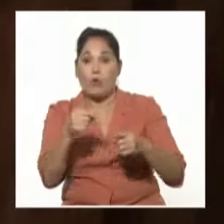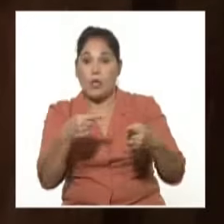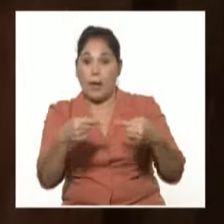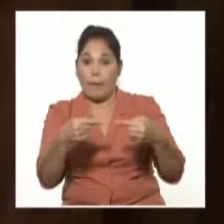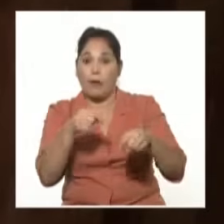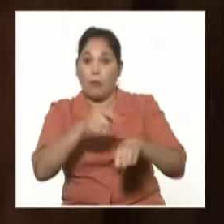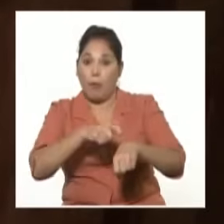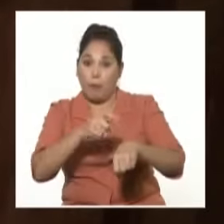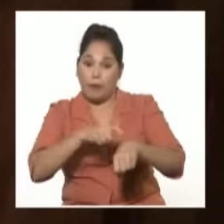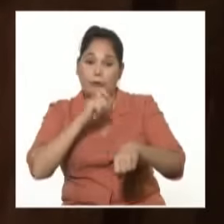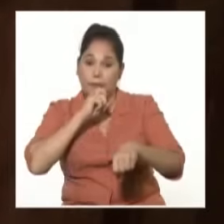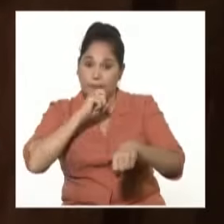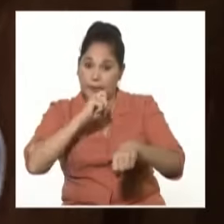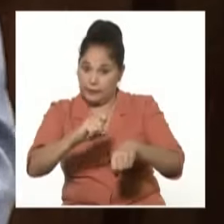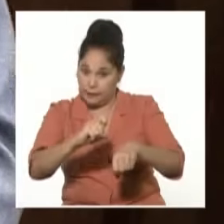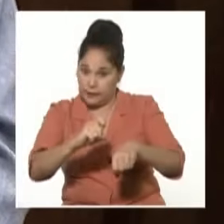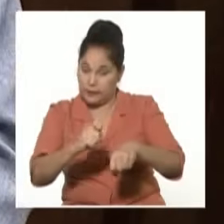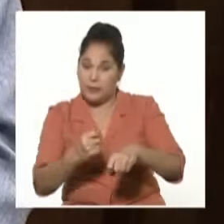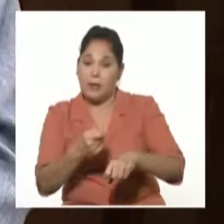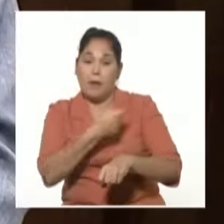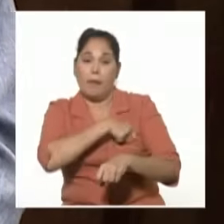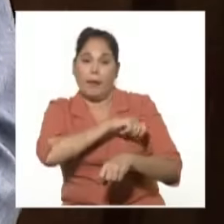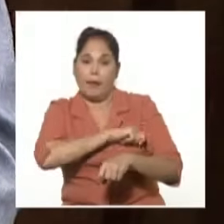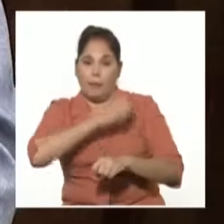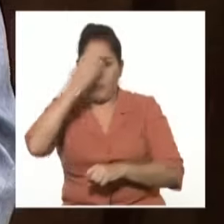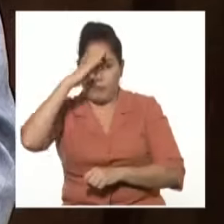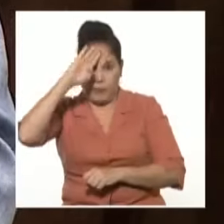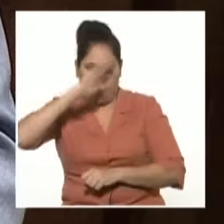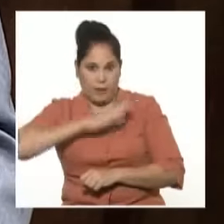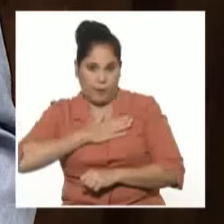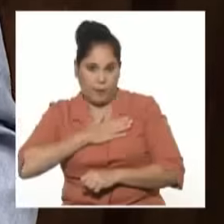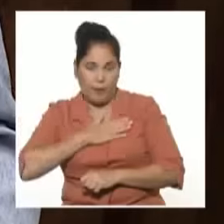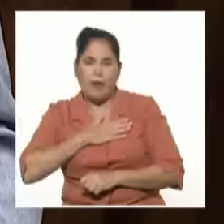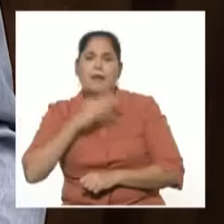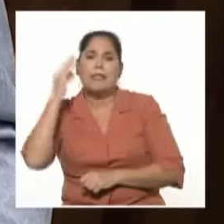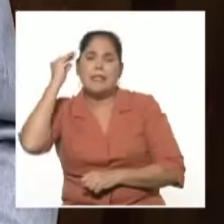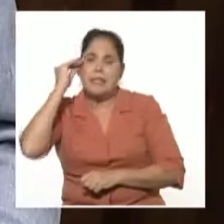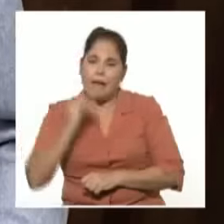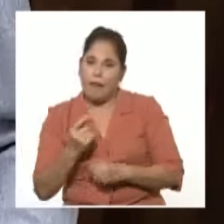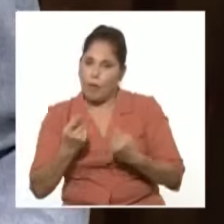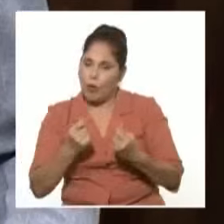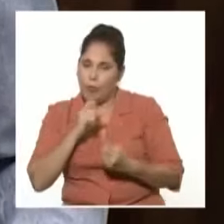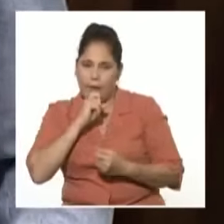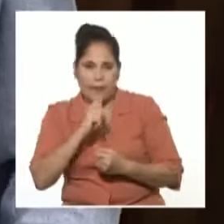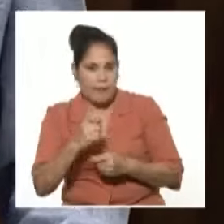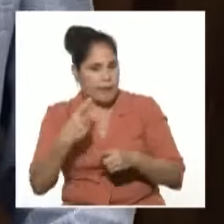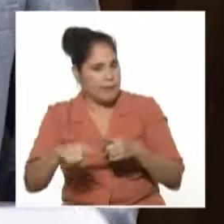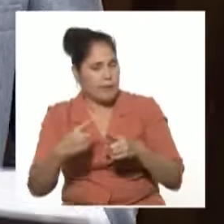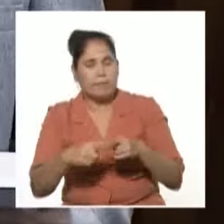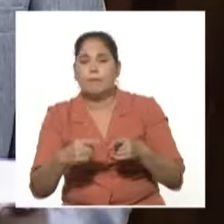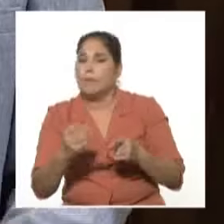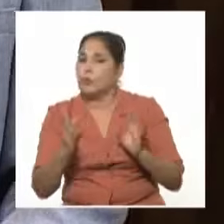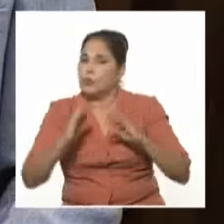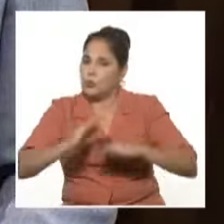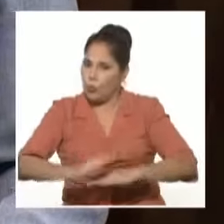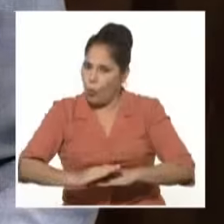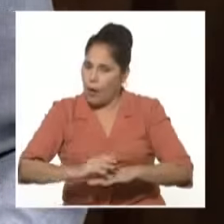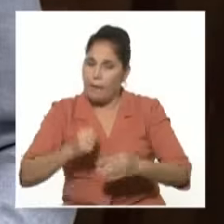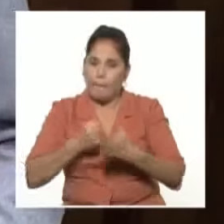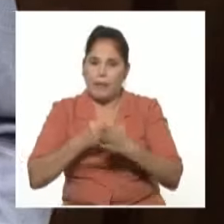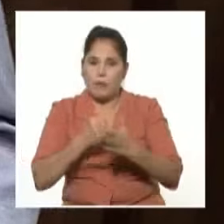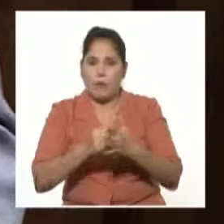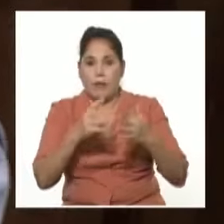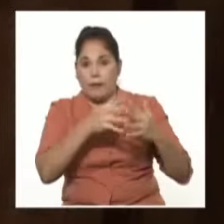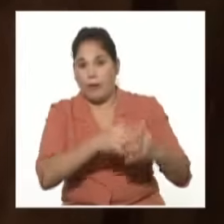momento particularmente desafiante para la patria. Nadie ignora las tensiones económicas, las carencias materiales y las presiones